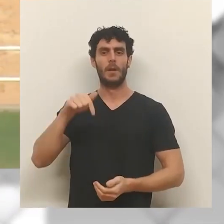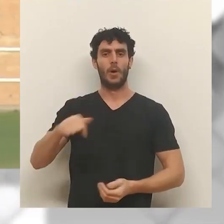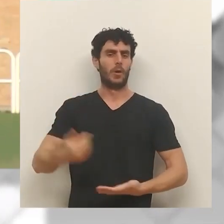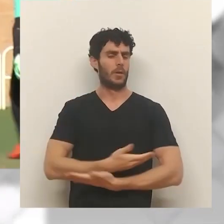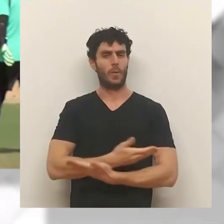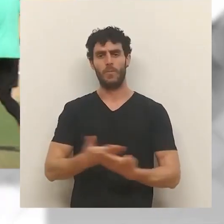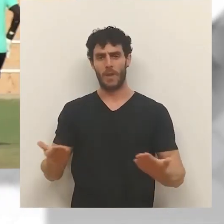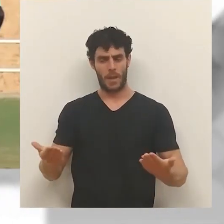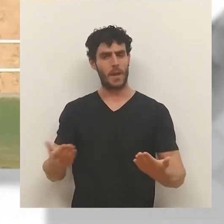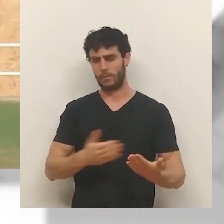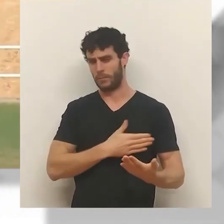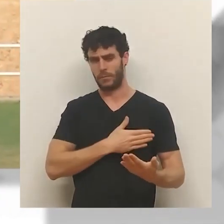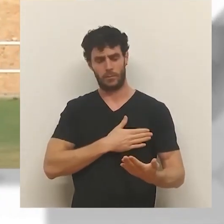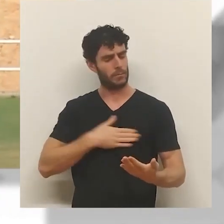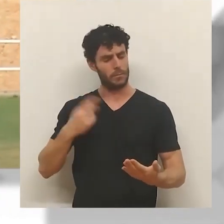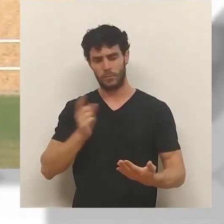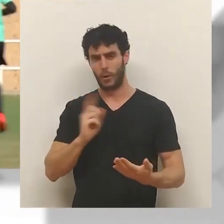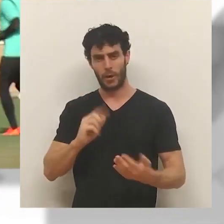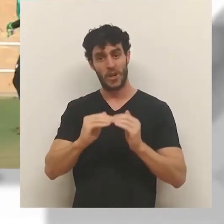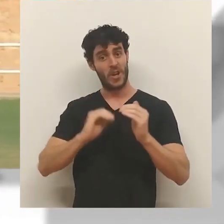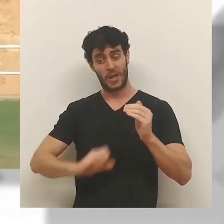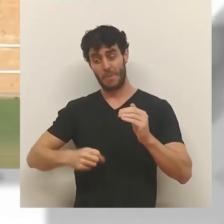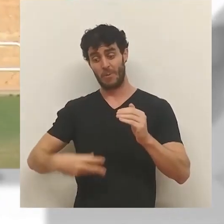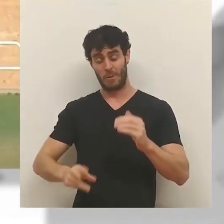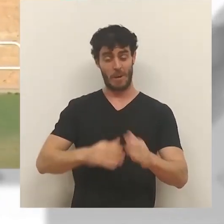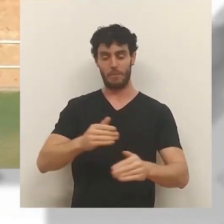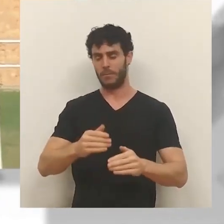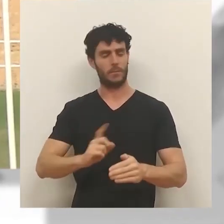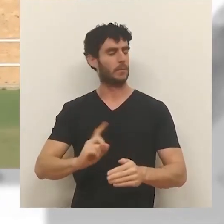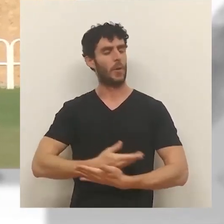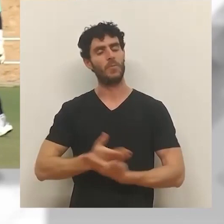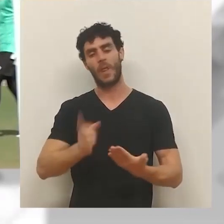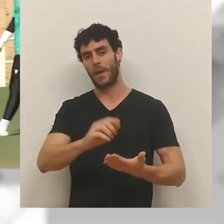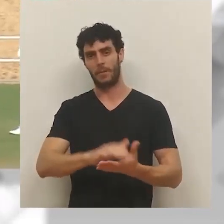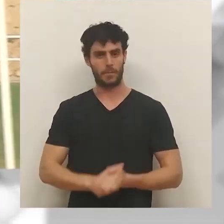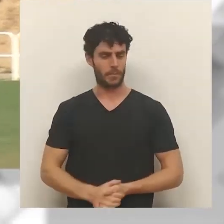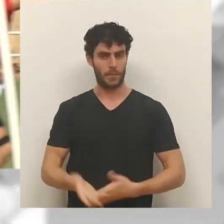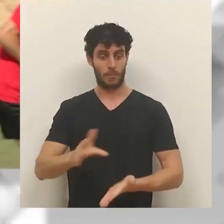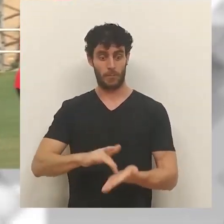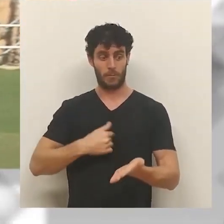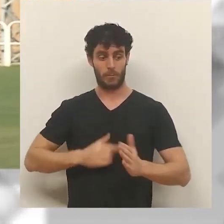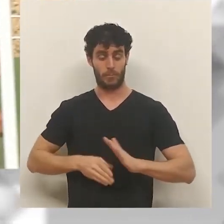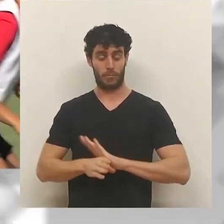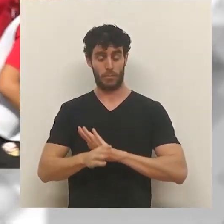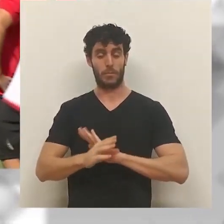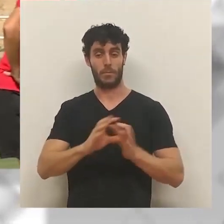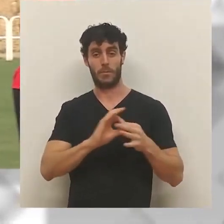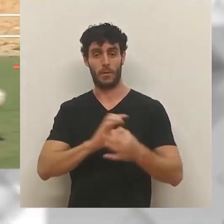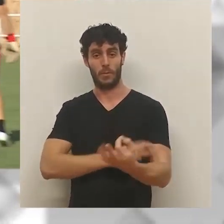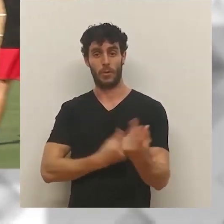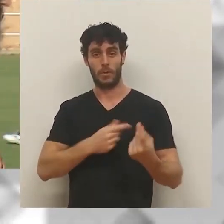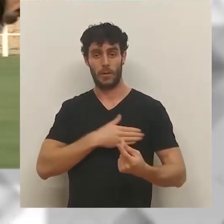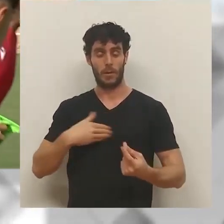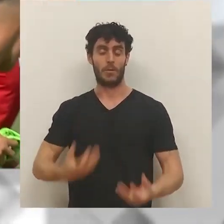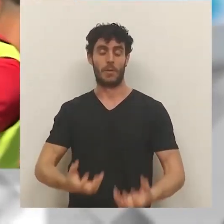Diego Martínez hoy no quiere confianza alguna por mucho equipo de tercera que venga a las gaunas. Desde que